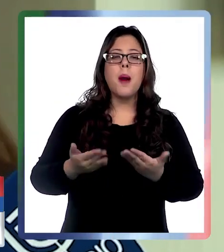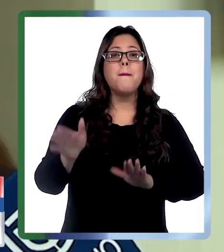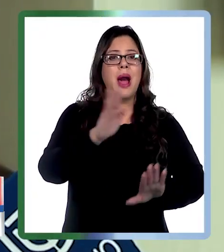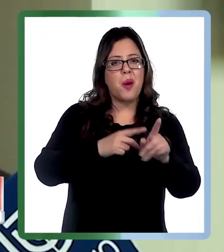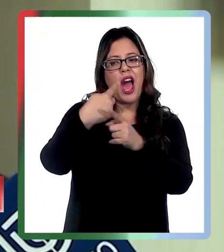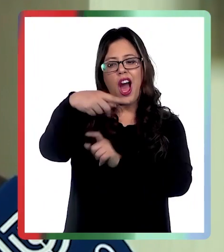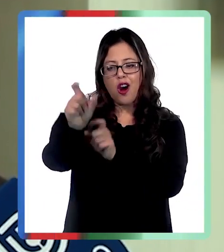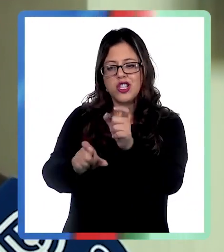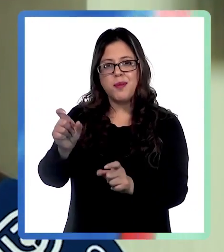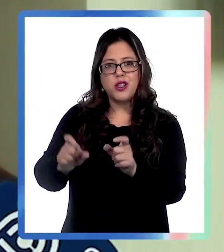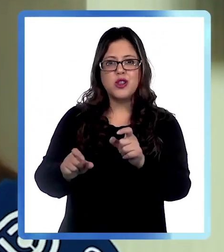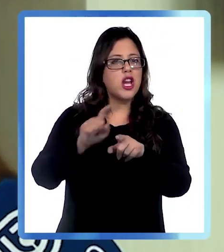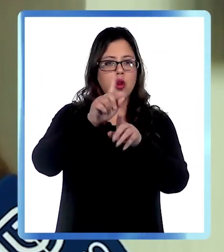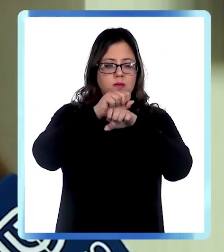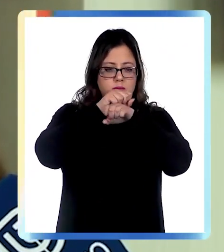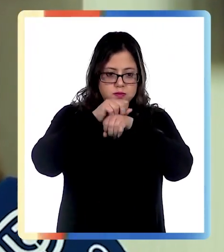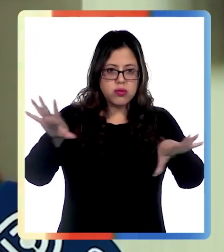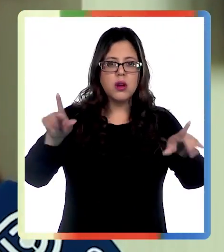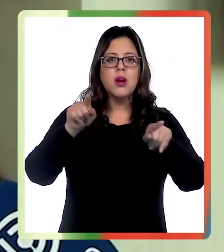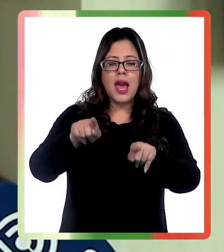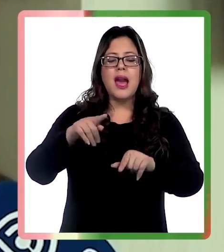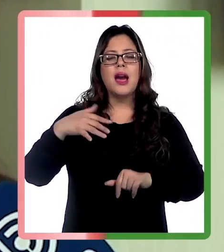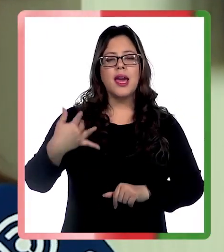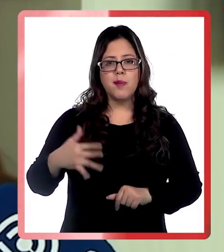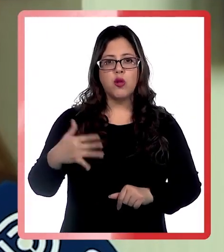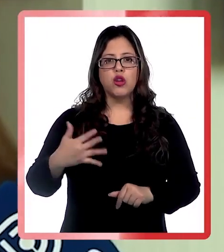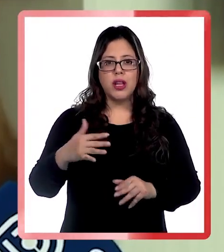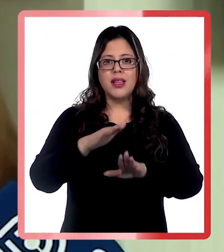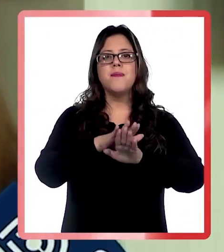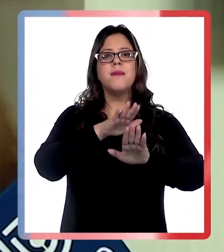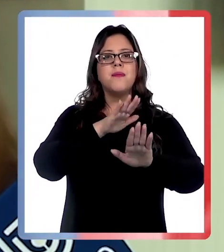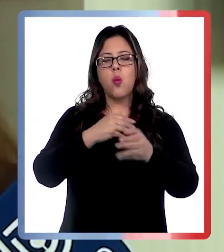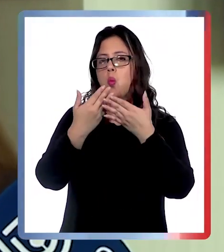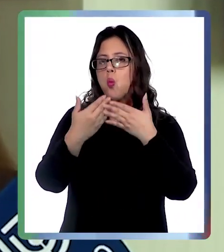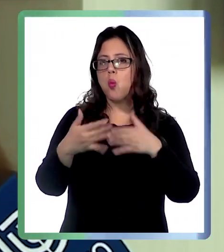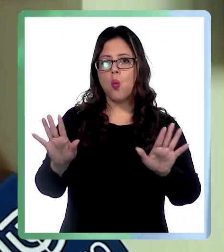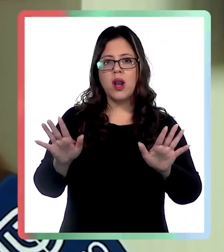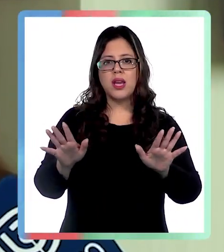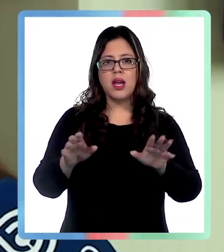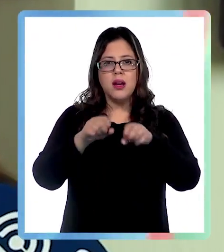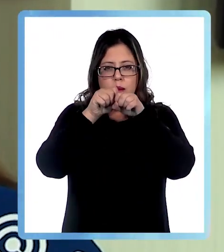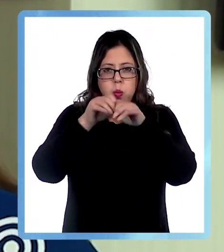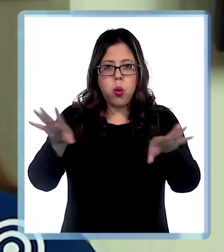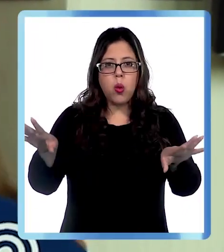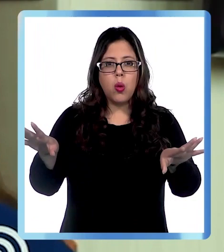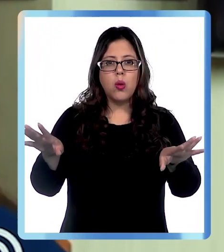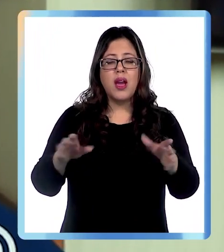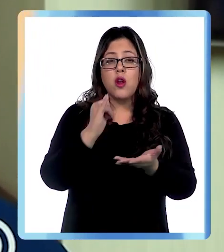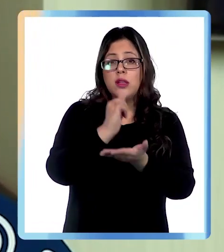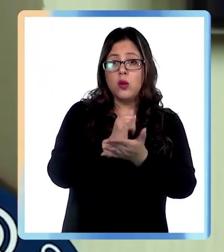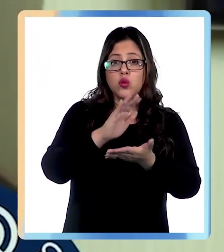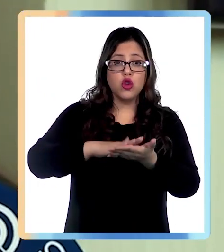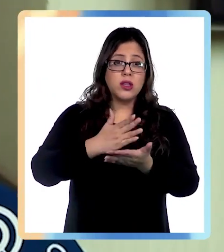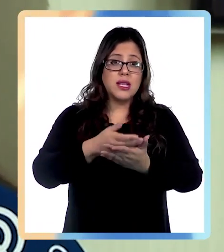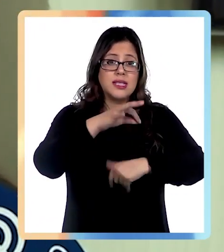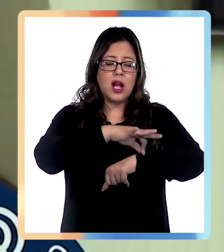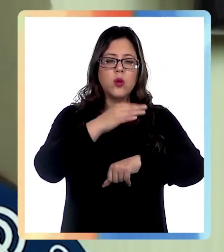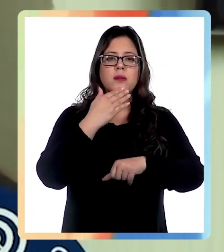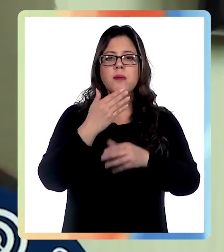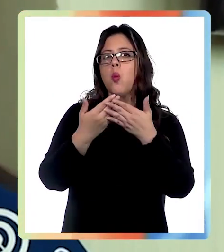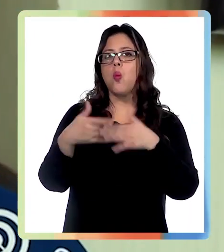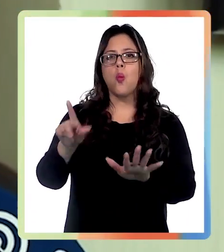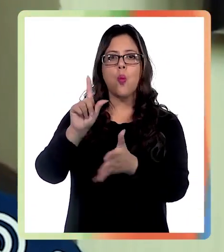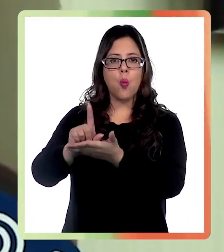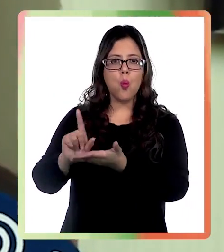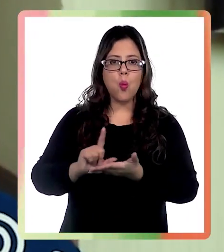para cuidar a los demás y no propagar la enfermedad es muy importante para evitar cualquier tipo de brote tanto en una institución de salud